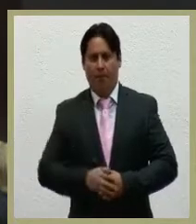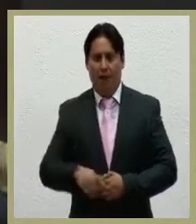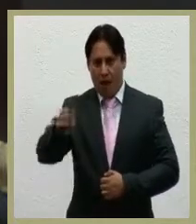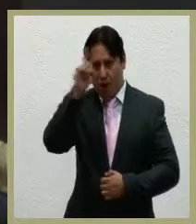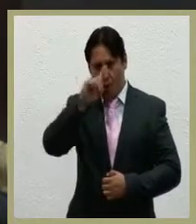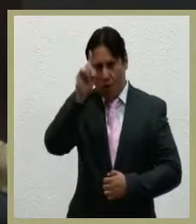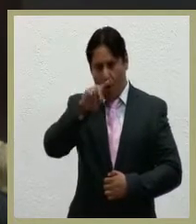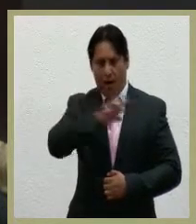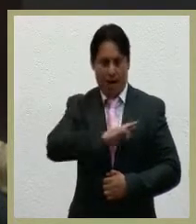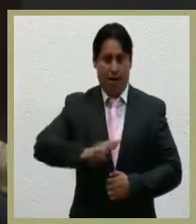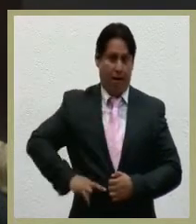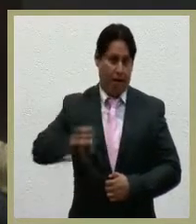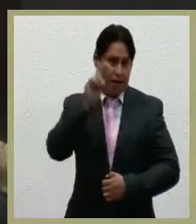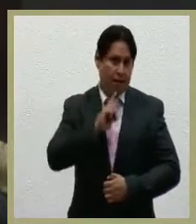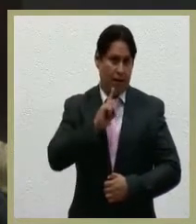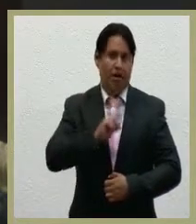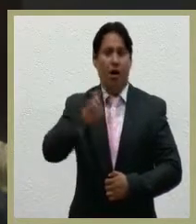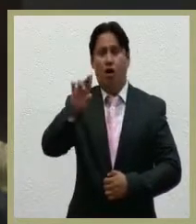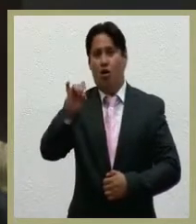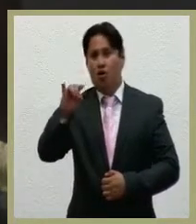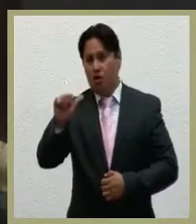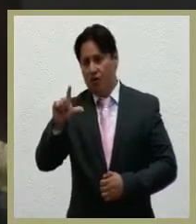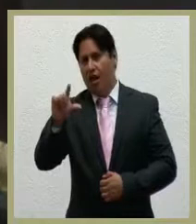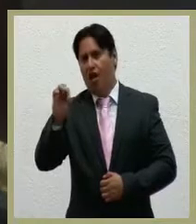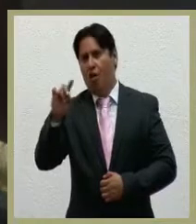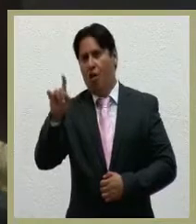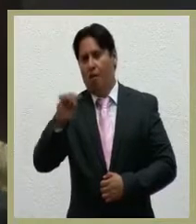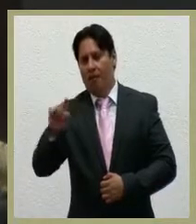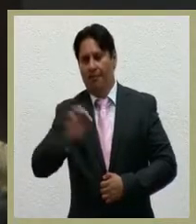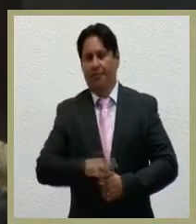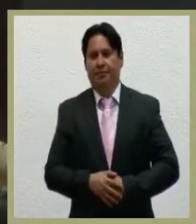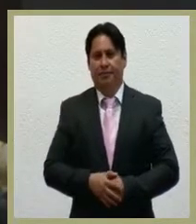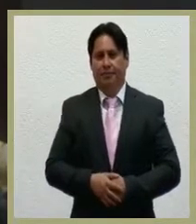Concejal regidora Rosa López Rodríguez.